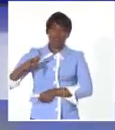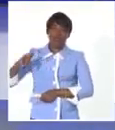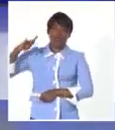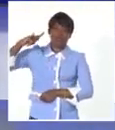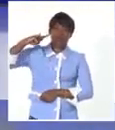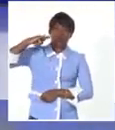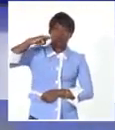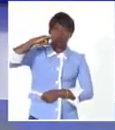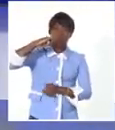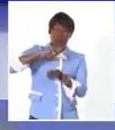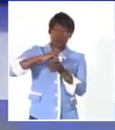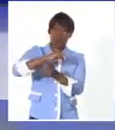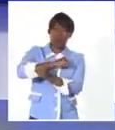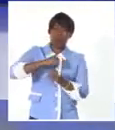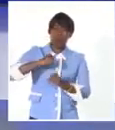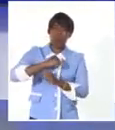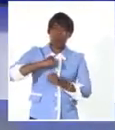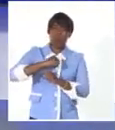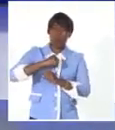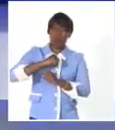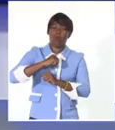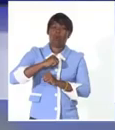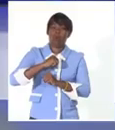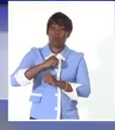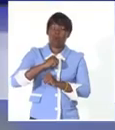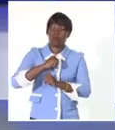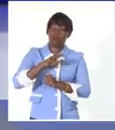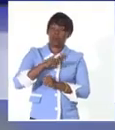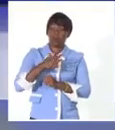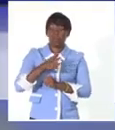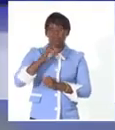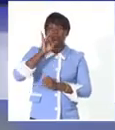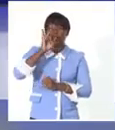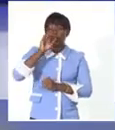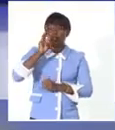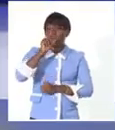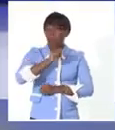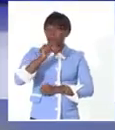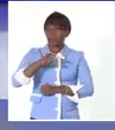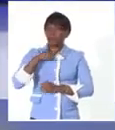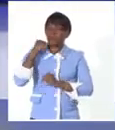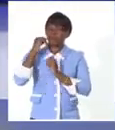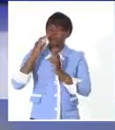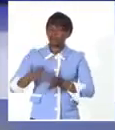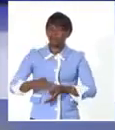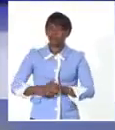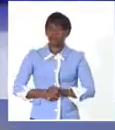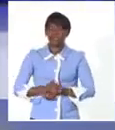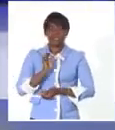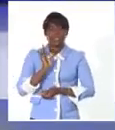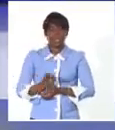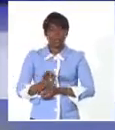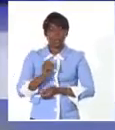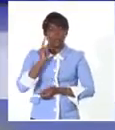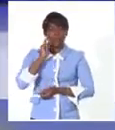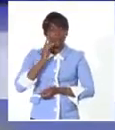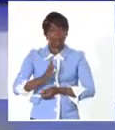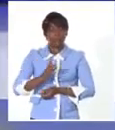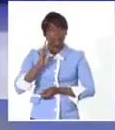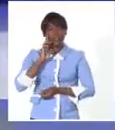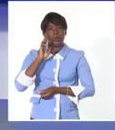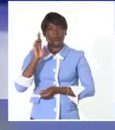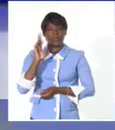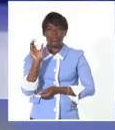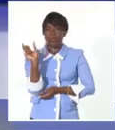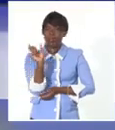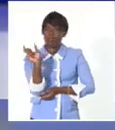a las costas de Barbados ocasionó la pérdida de 73 personas. En cada aniversario del fatídico suceso, Cuba conmemora